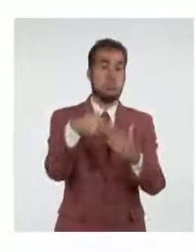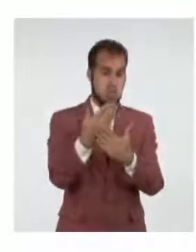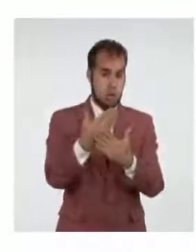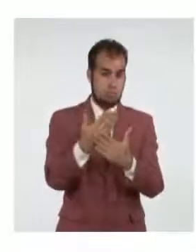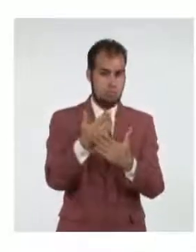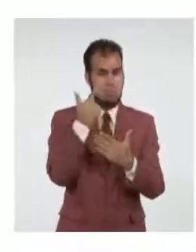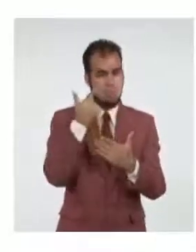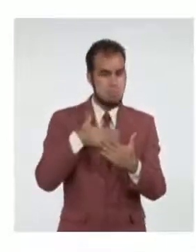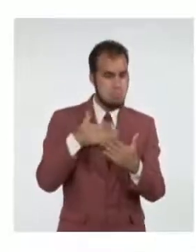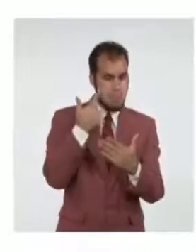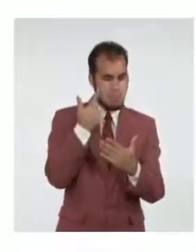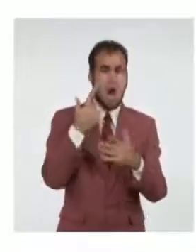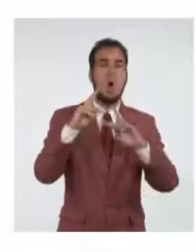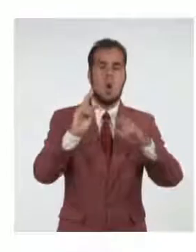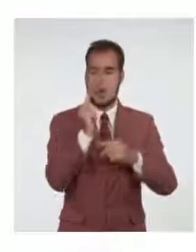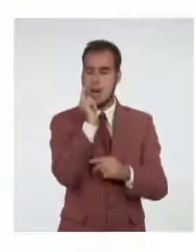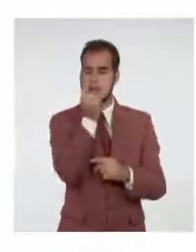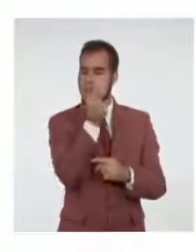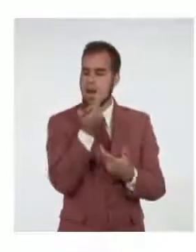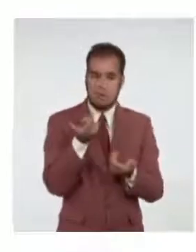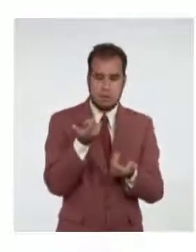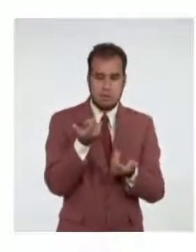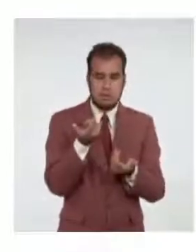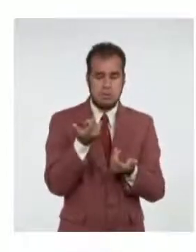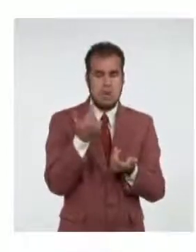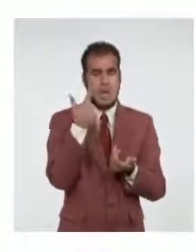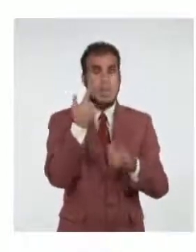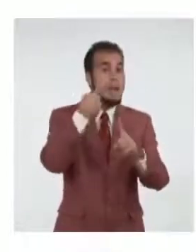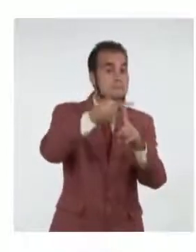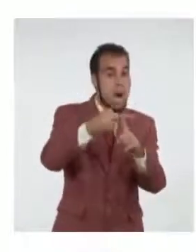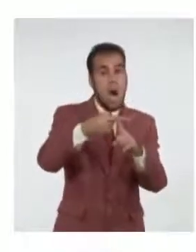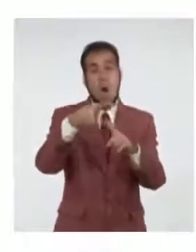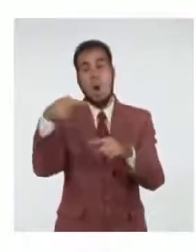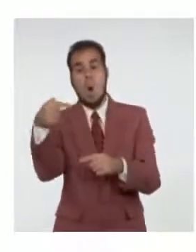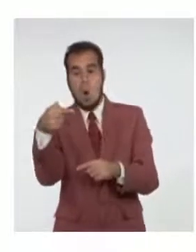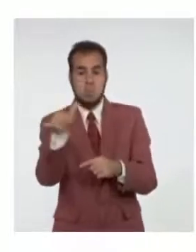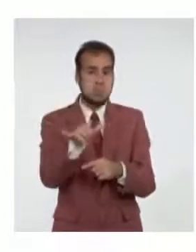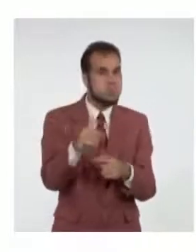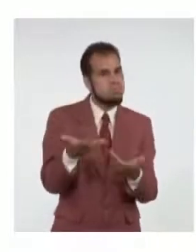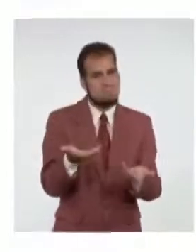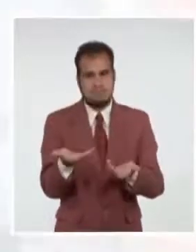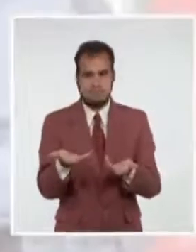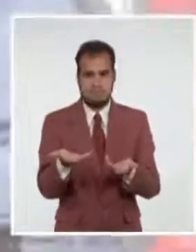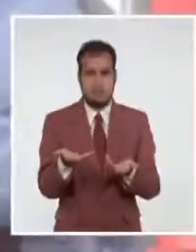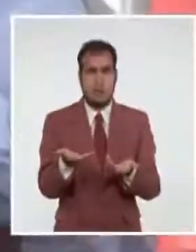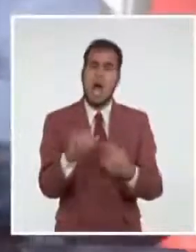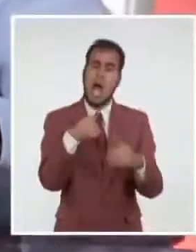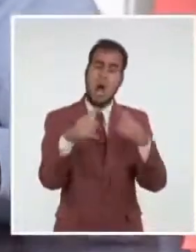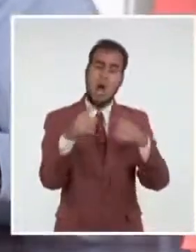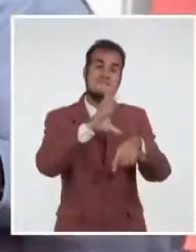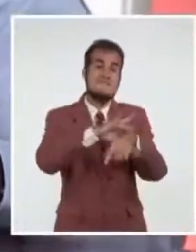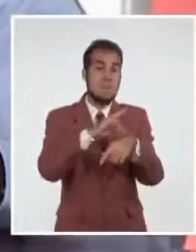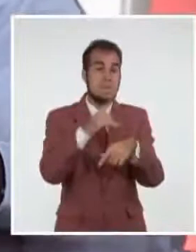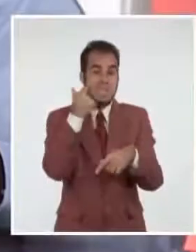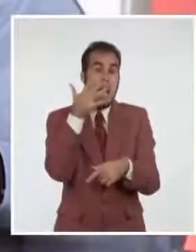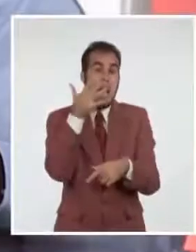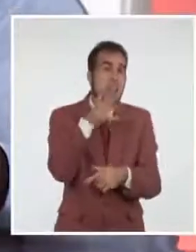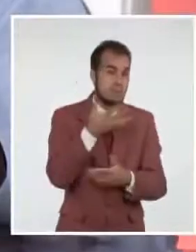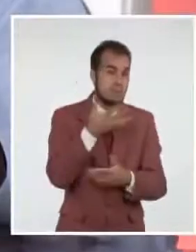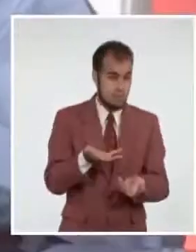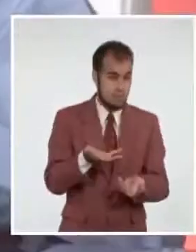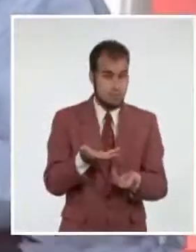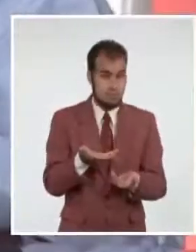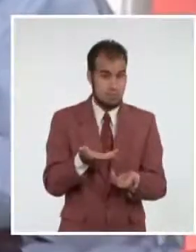dar porque negativo. En los primeros días. No, porque también hay otras enfermedades que dan una sintomatología parecida y no es precisamente el